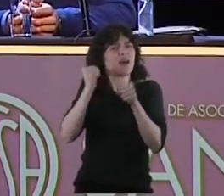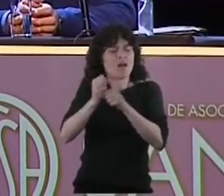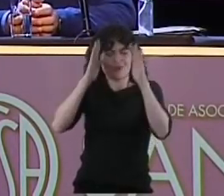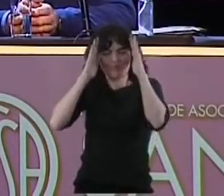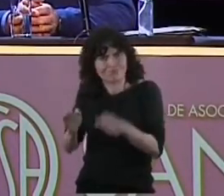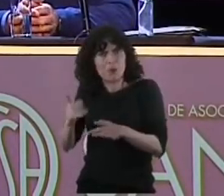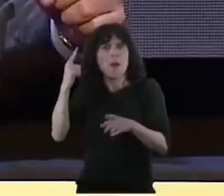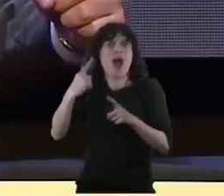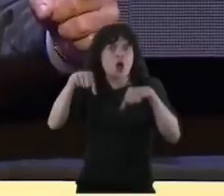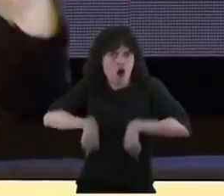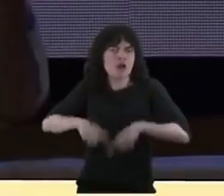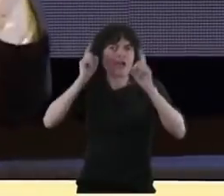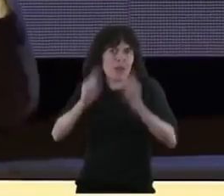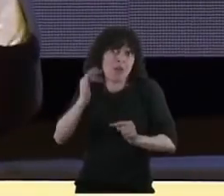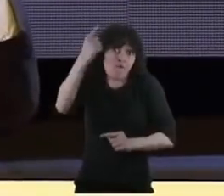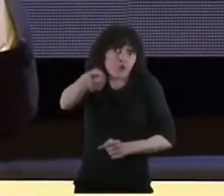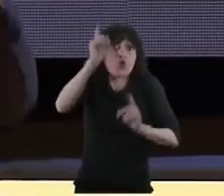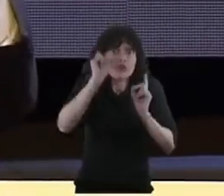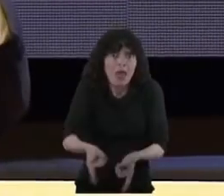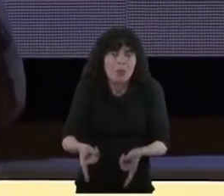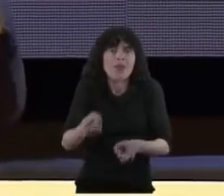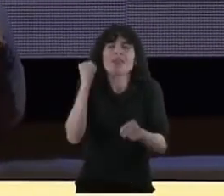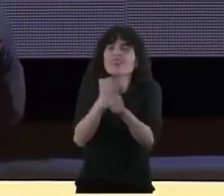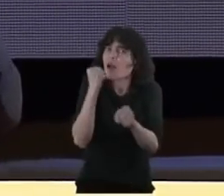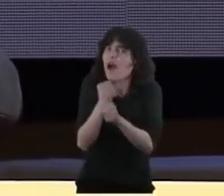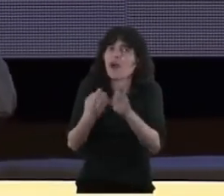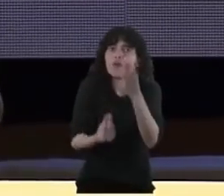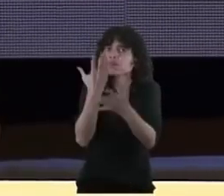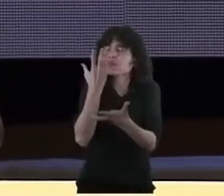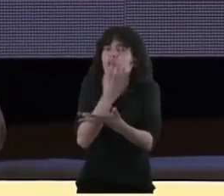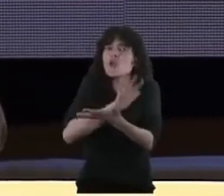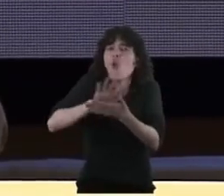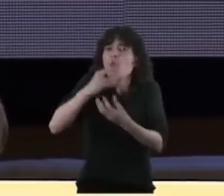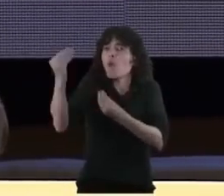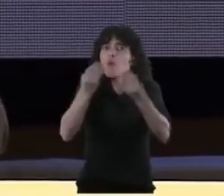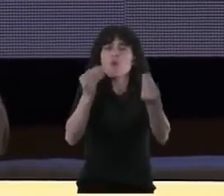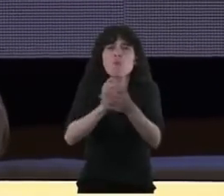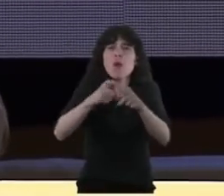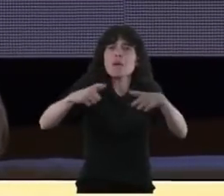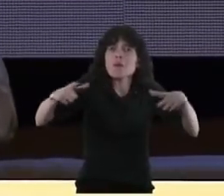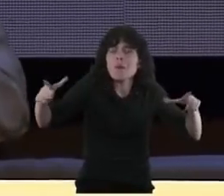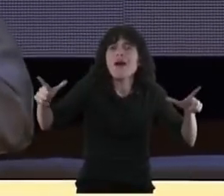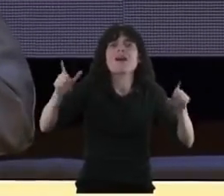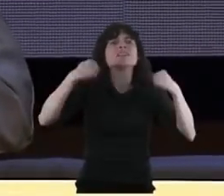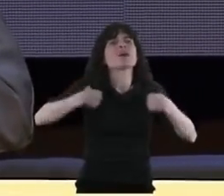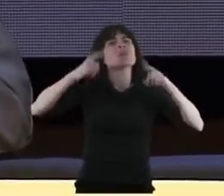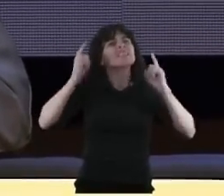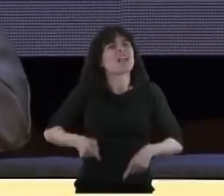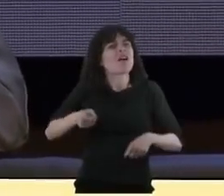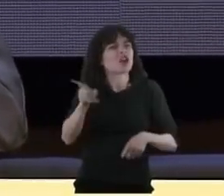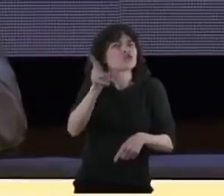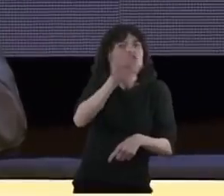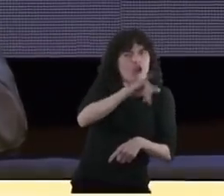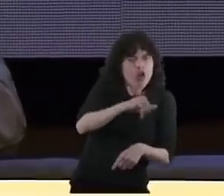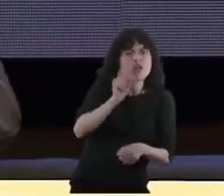a seguir ocupando de que el trabajo crezca en la Argentina Voy a trabajar incansablemente para que el bolsillo de